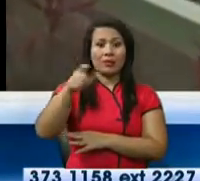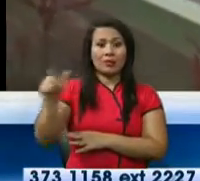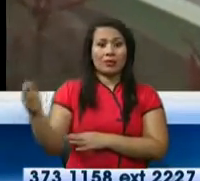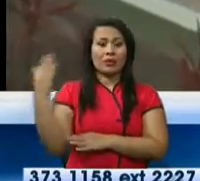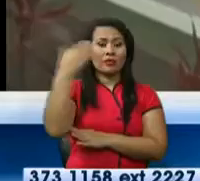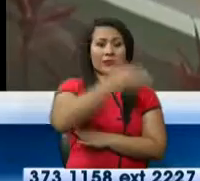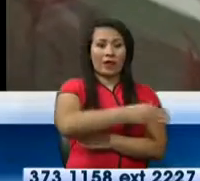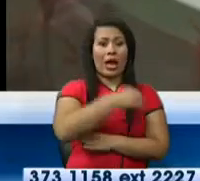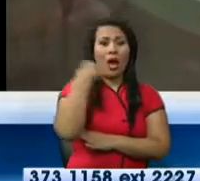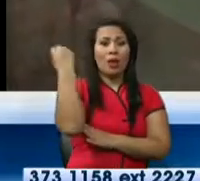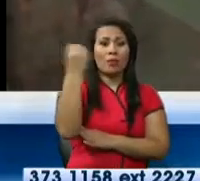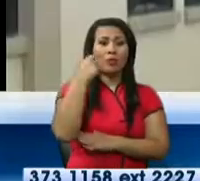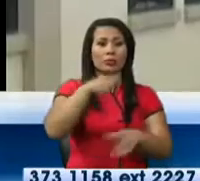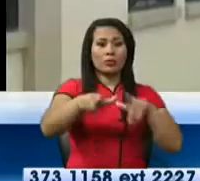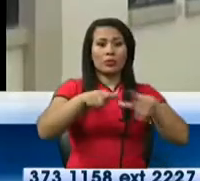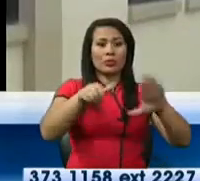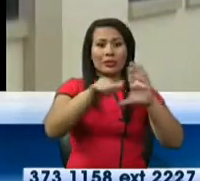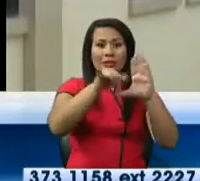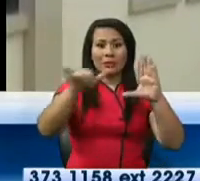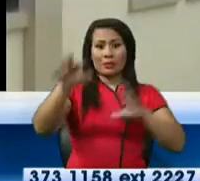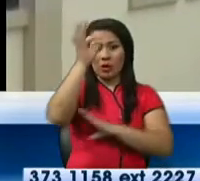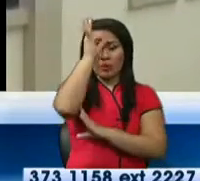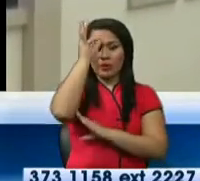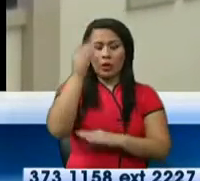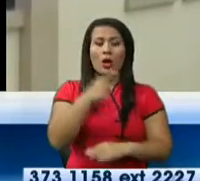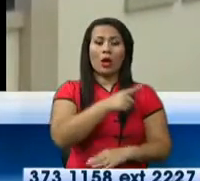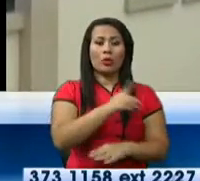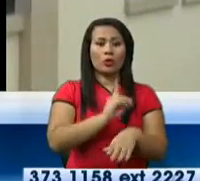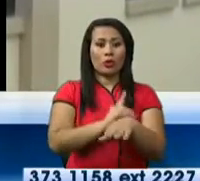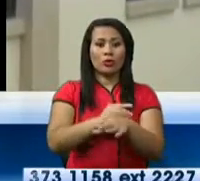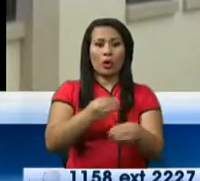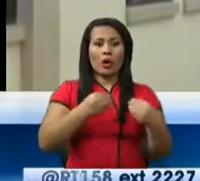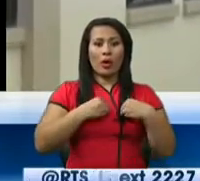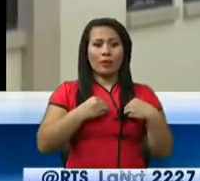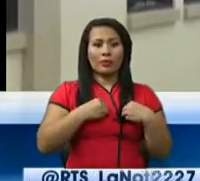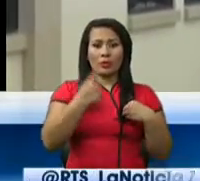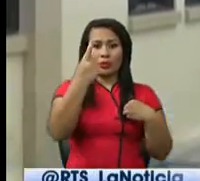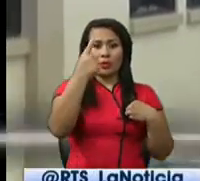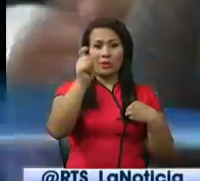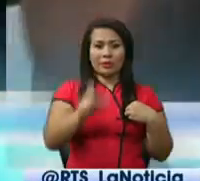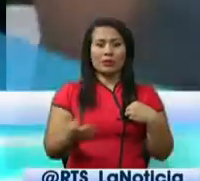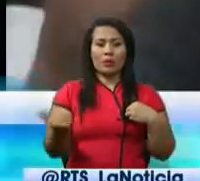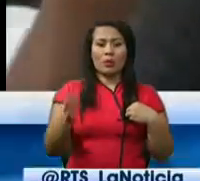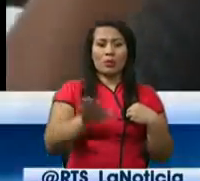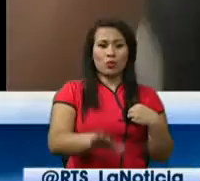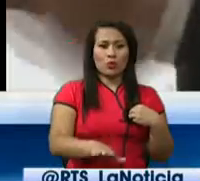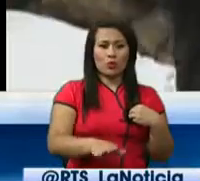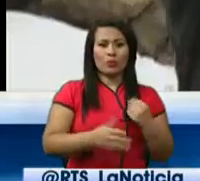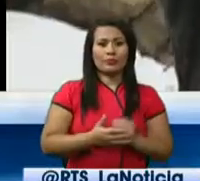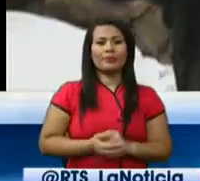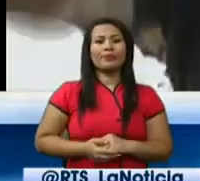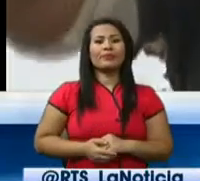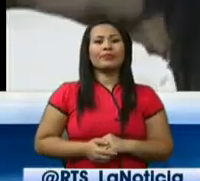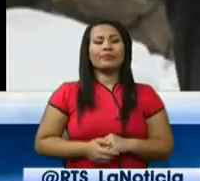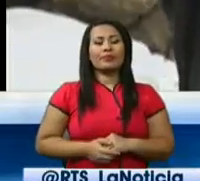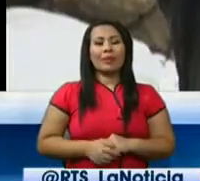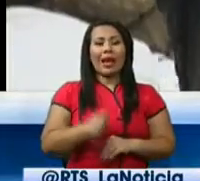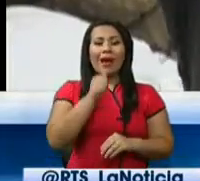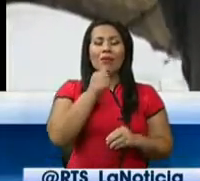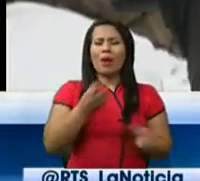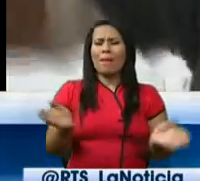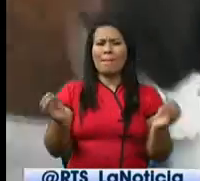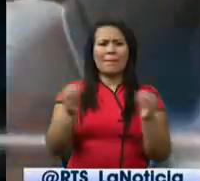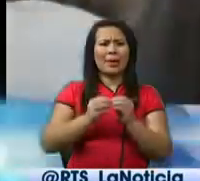del Cantón Santa Elena, donde los médicos confirmaron el deceso de uno de ellos. La ola se lo estaba yendo más hacia